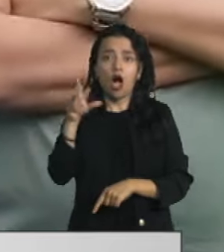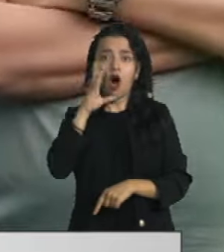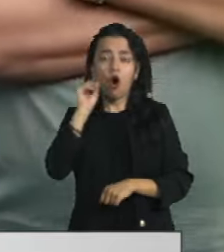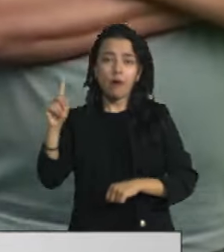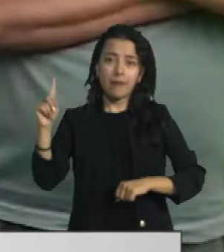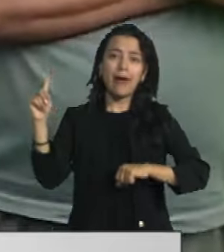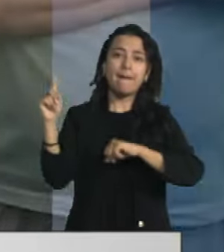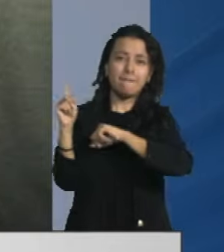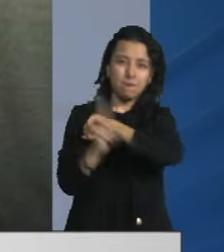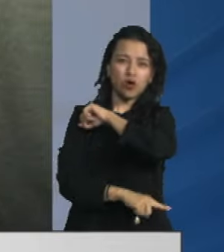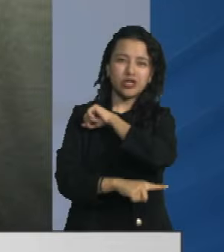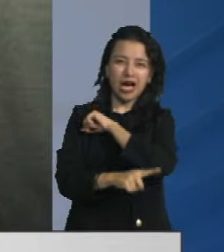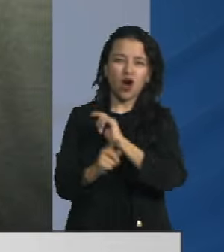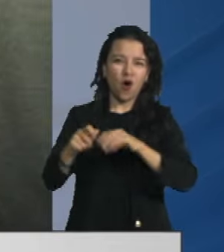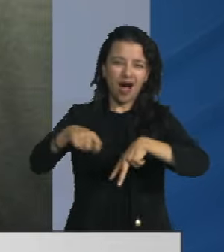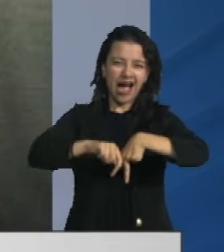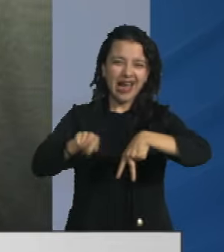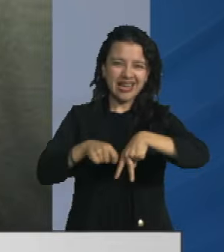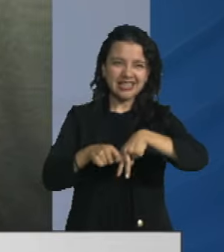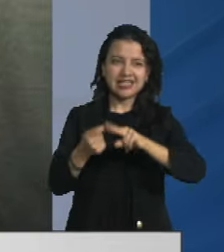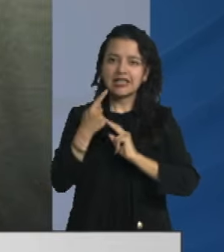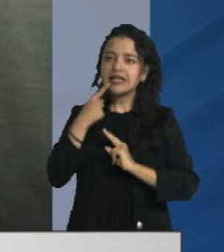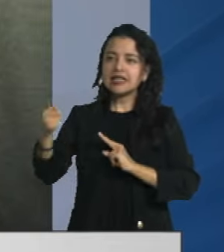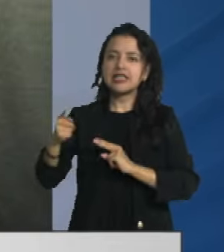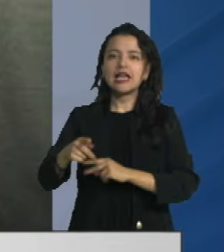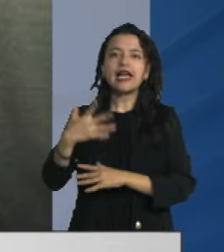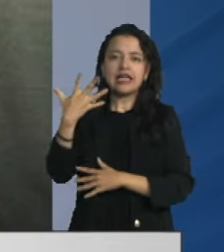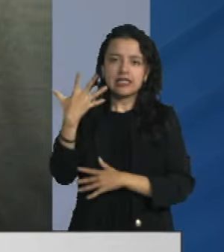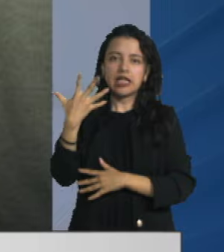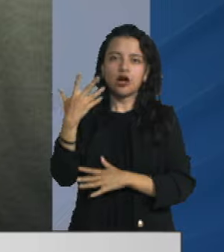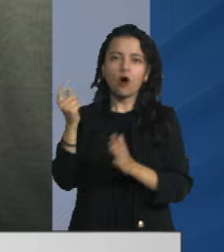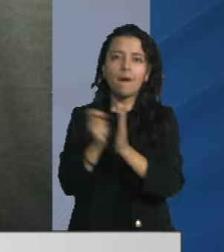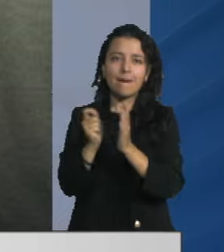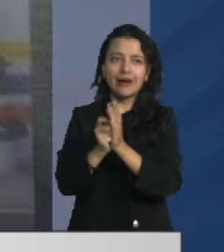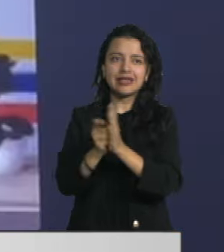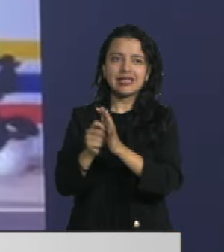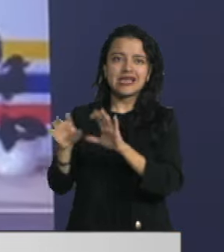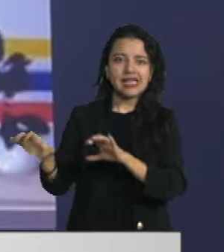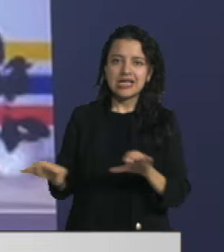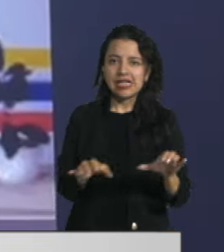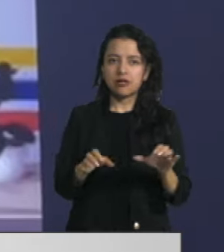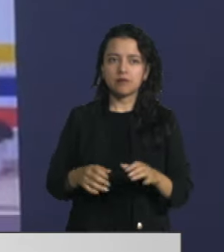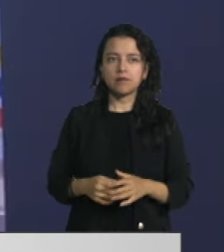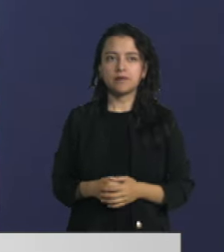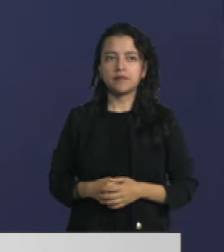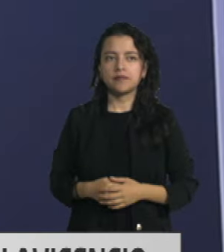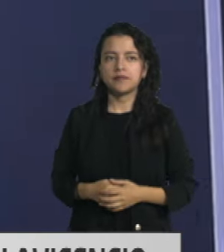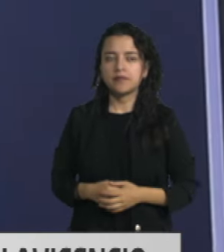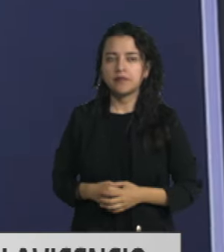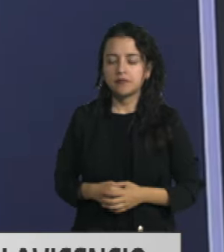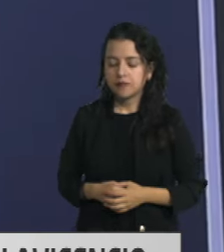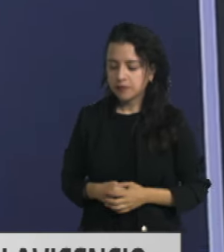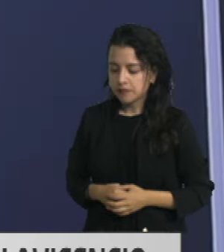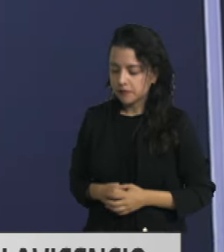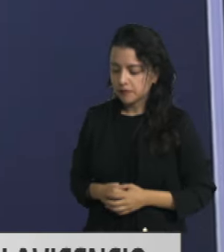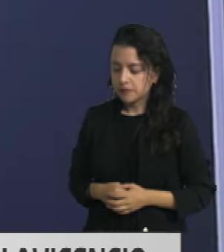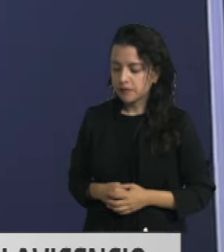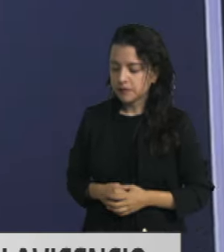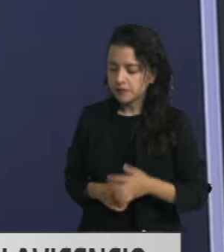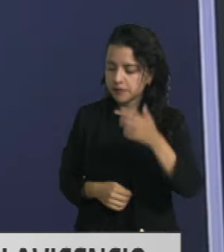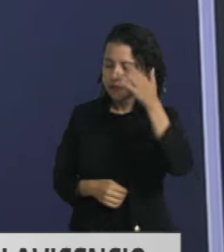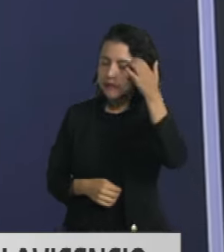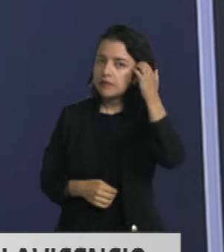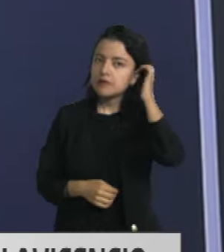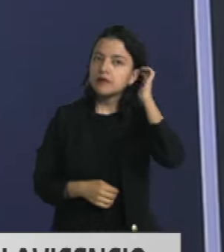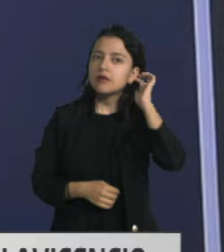a quien la Fiscalía le imputó 5 delitos. Escuchemos. De manera tal que entonces estas son las determinaciones del despacho,